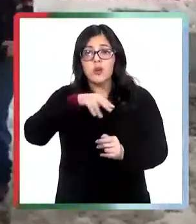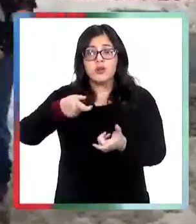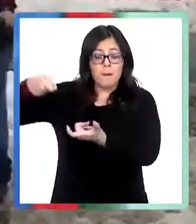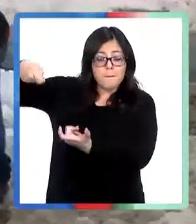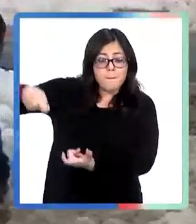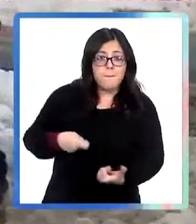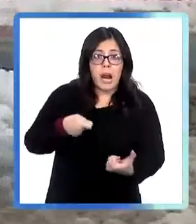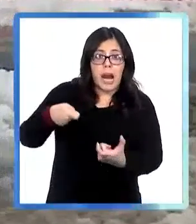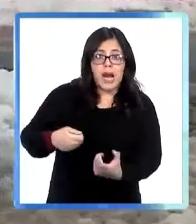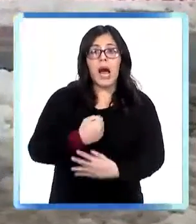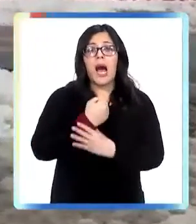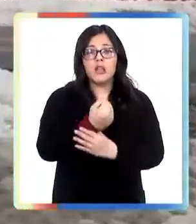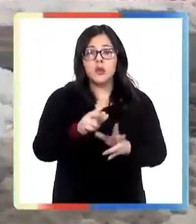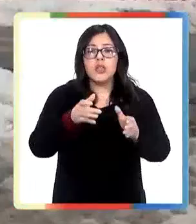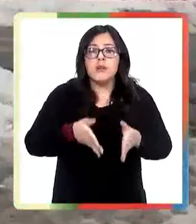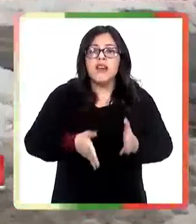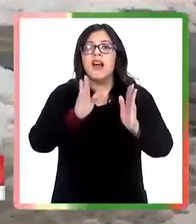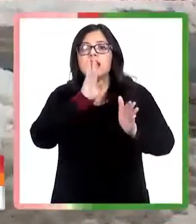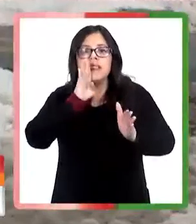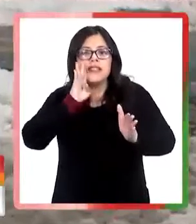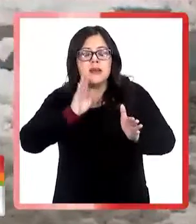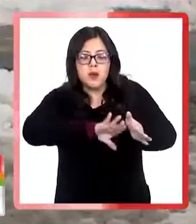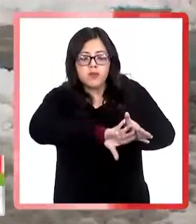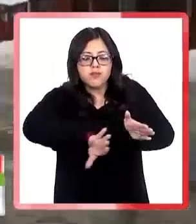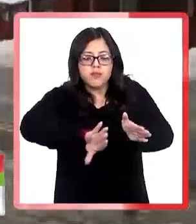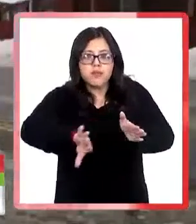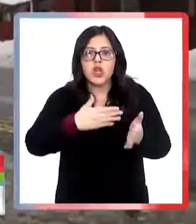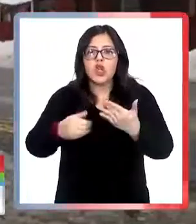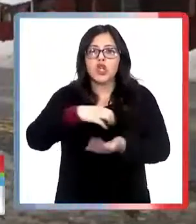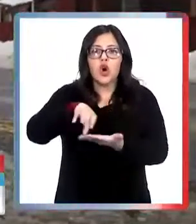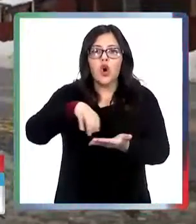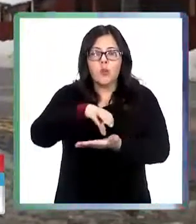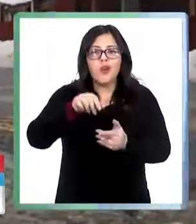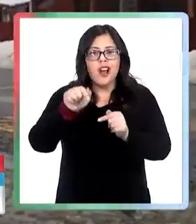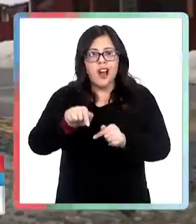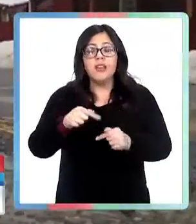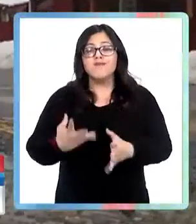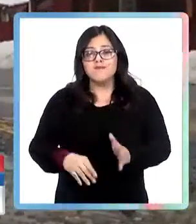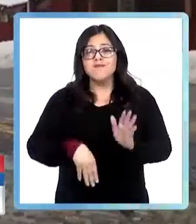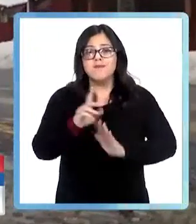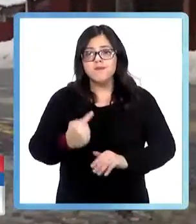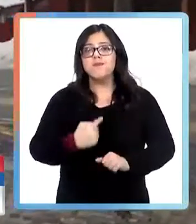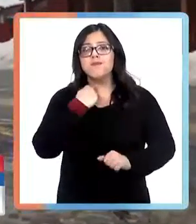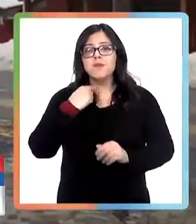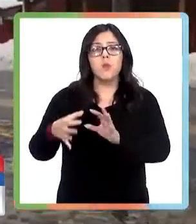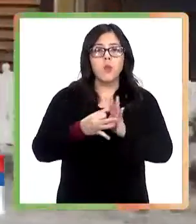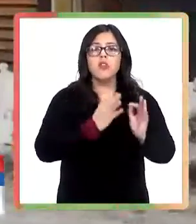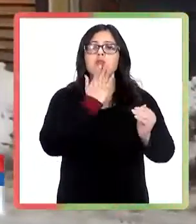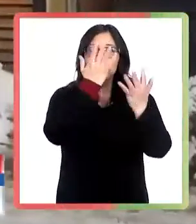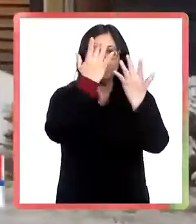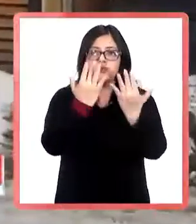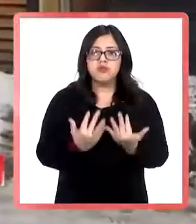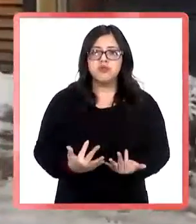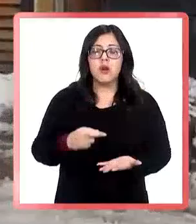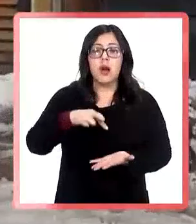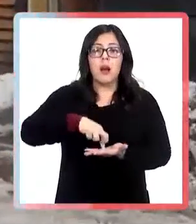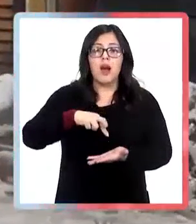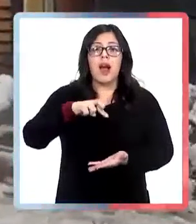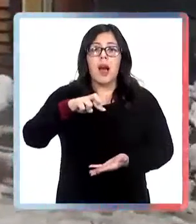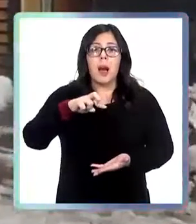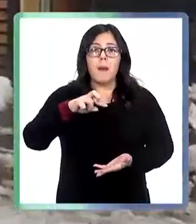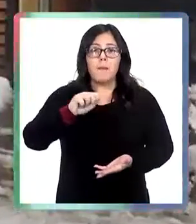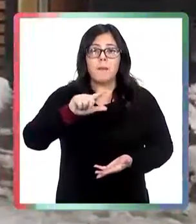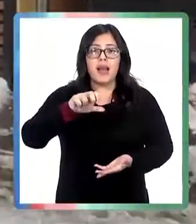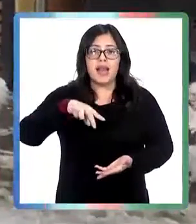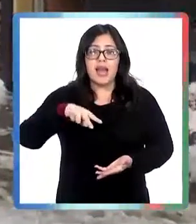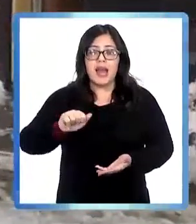Los propios pobladores que usan palas colaboran en el despeje de calles y carreteras en la comuna de Futaleufú, una de las más afectadas por la caída de nieve